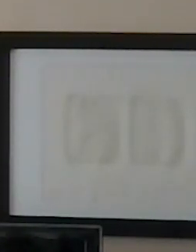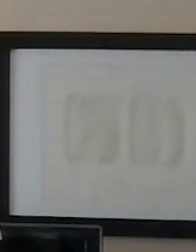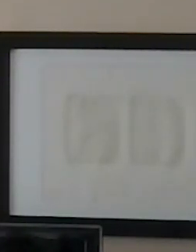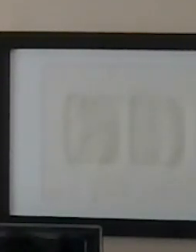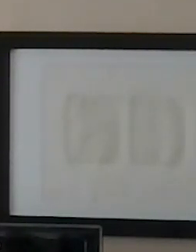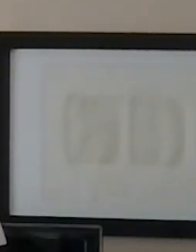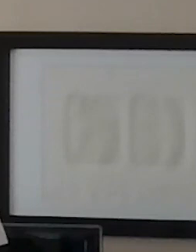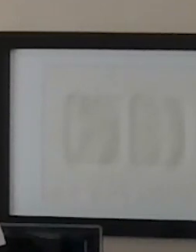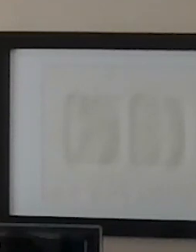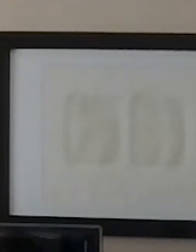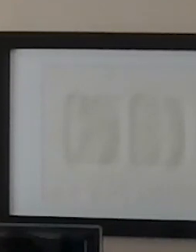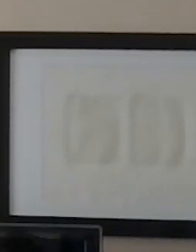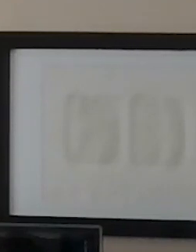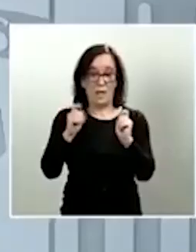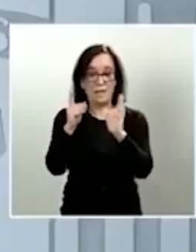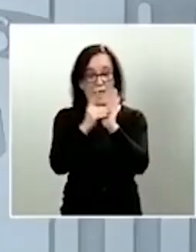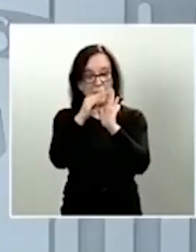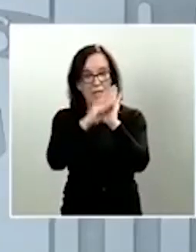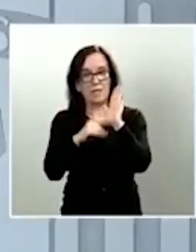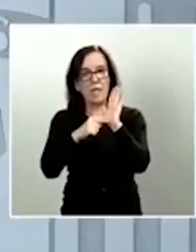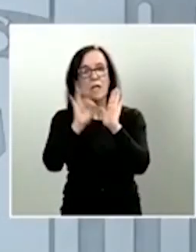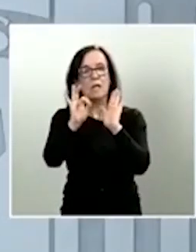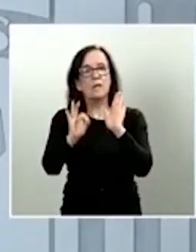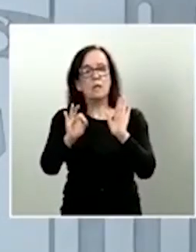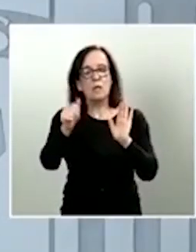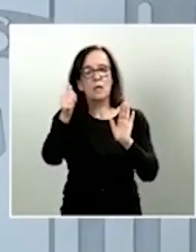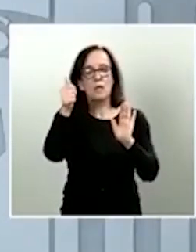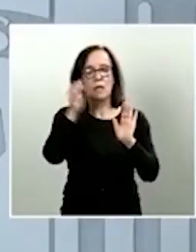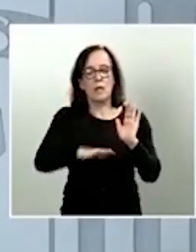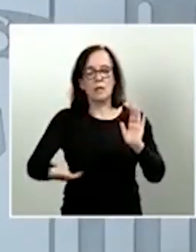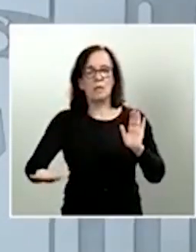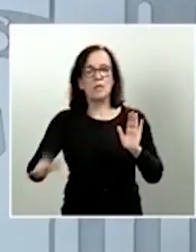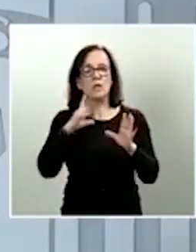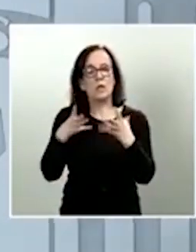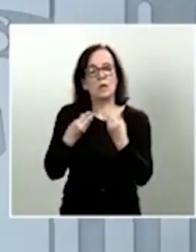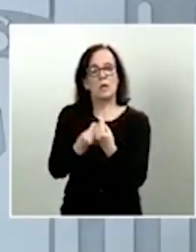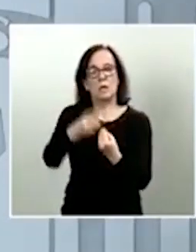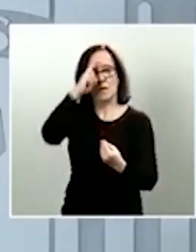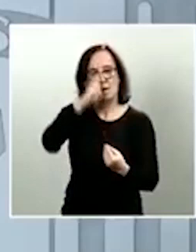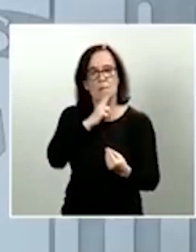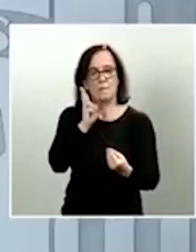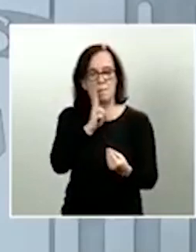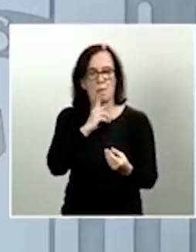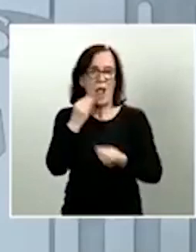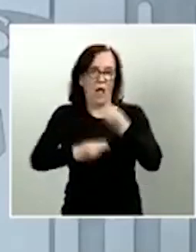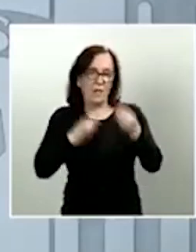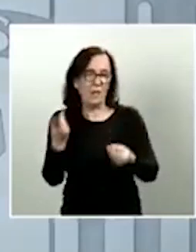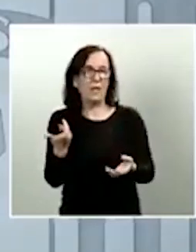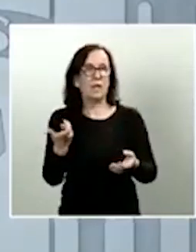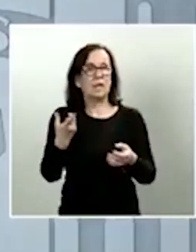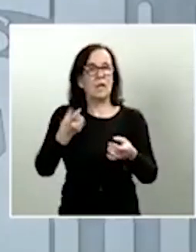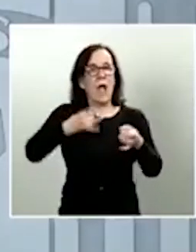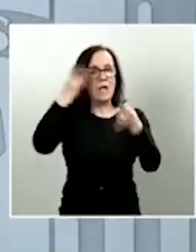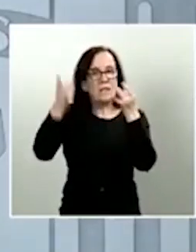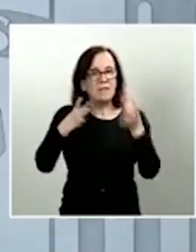y les dijo que nada de paseos. Los niños podrán salir acompañados de sus padres para desarrollar o realizar las actividades que ya